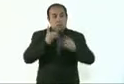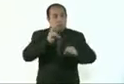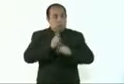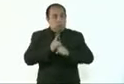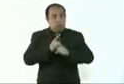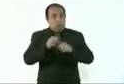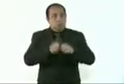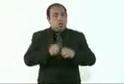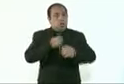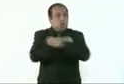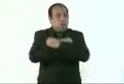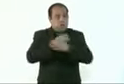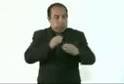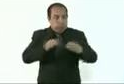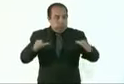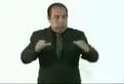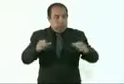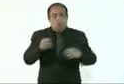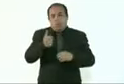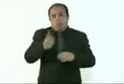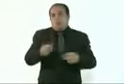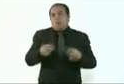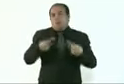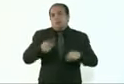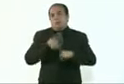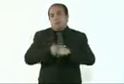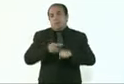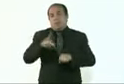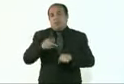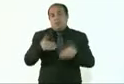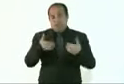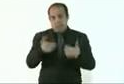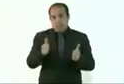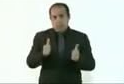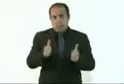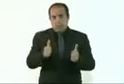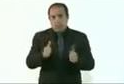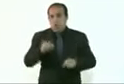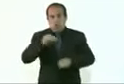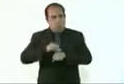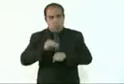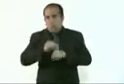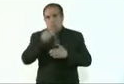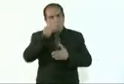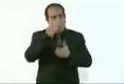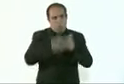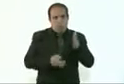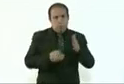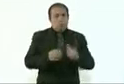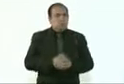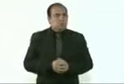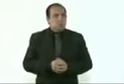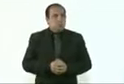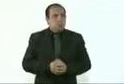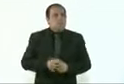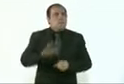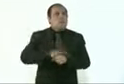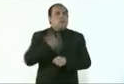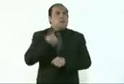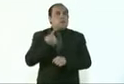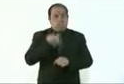educativa, pero en todos casos somos sensibles a esto, no se están poniendo faltas. Y obviamente, ¿por qué? Porque hay una